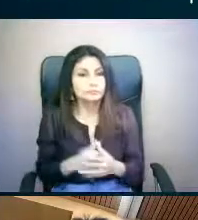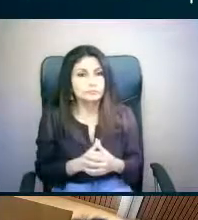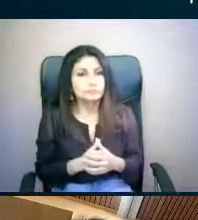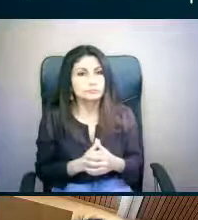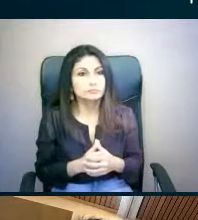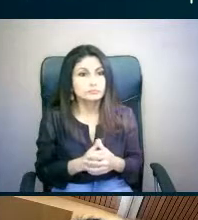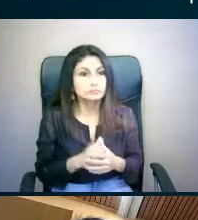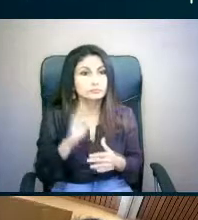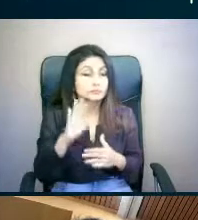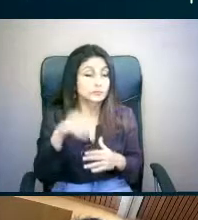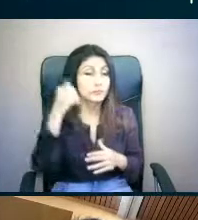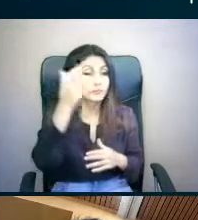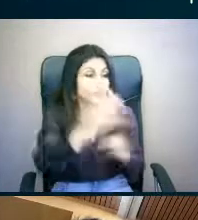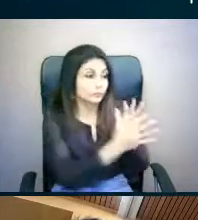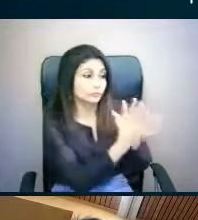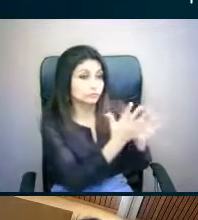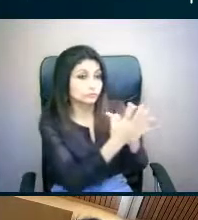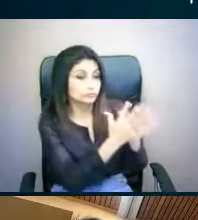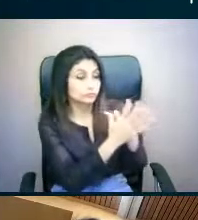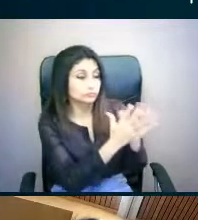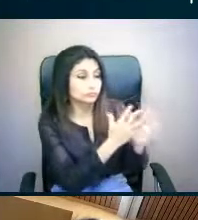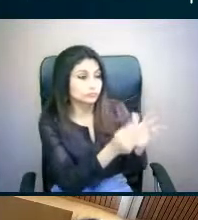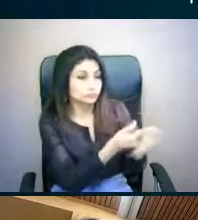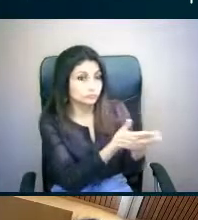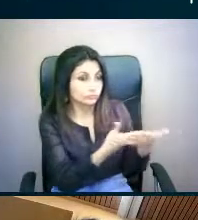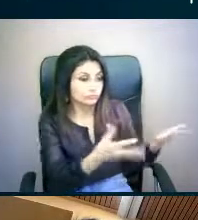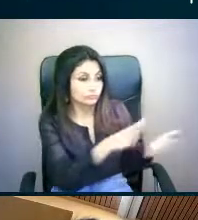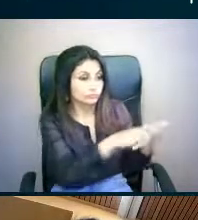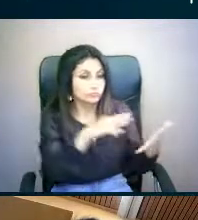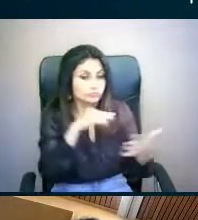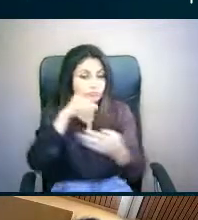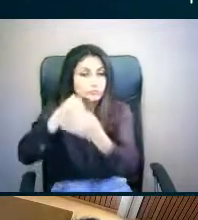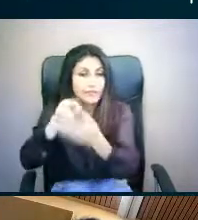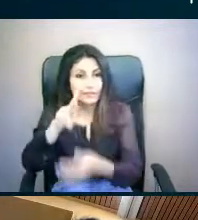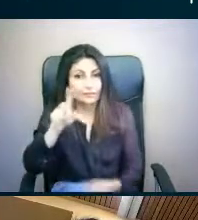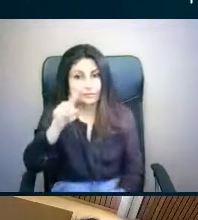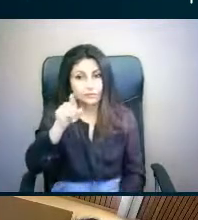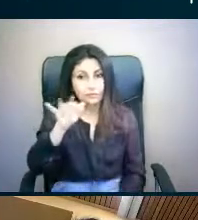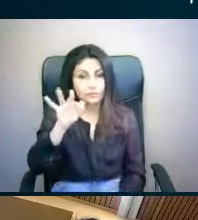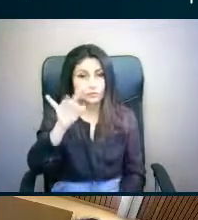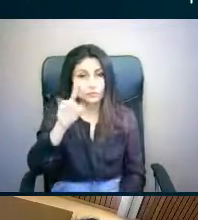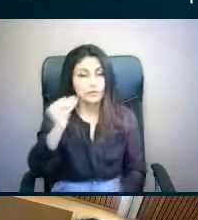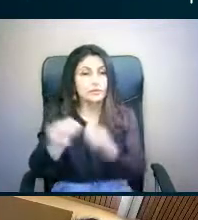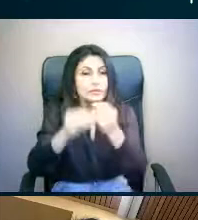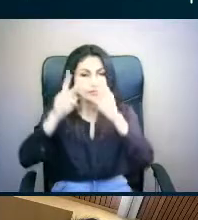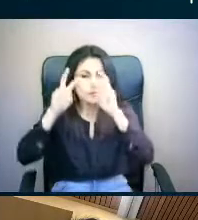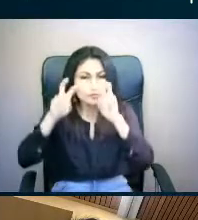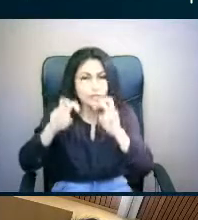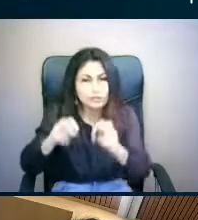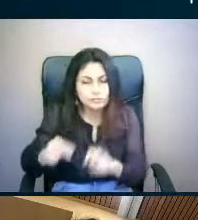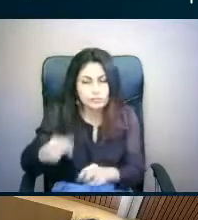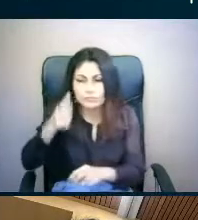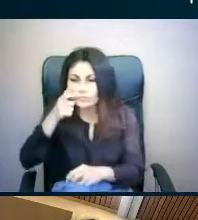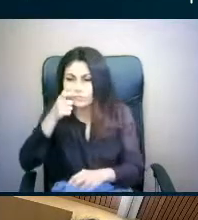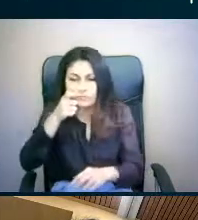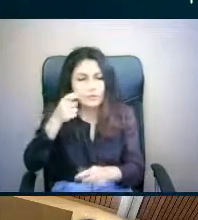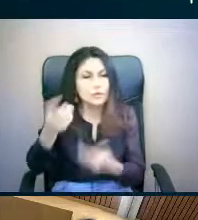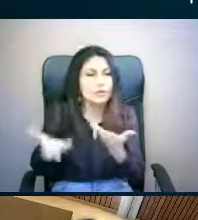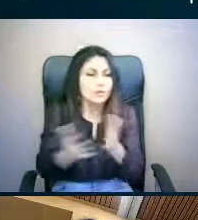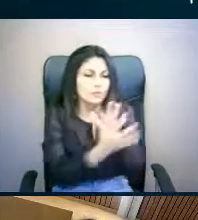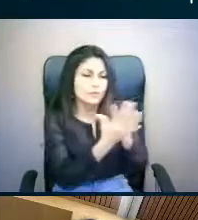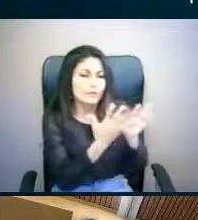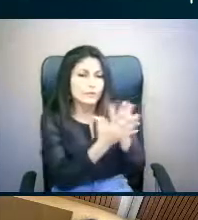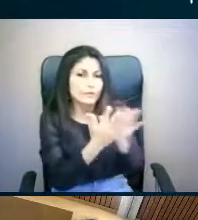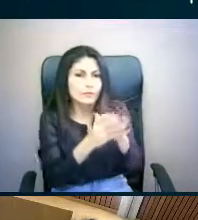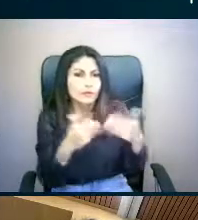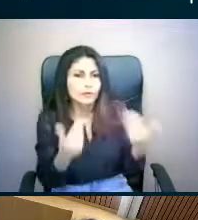Luego de la extracción se hace un análisis exploratorio de datos que básicamente es tratar de entender y comprender los